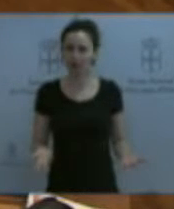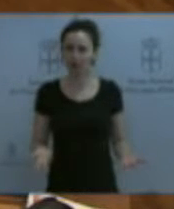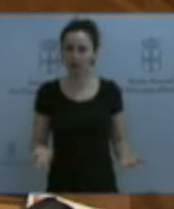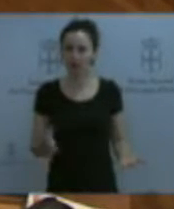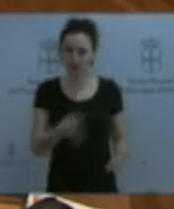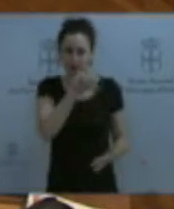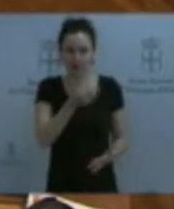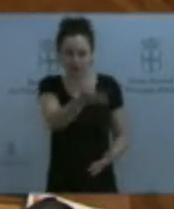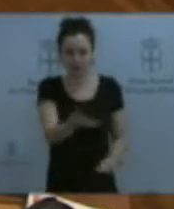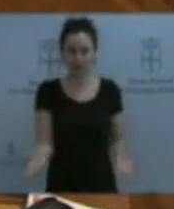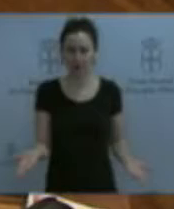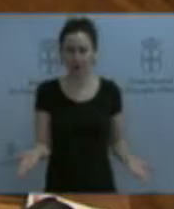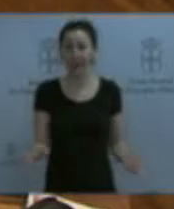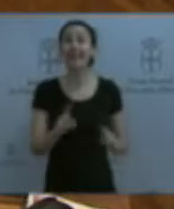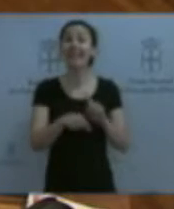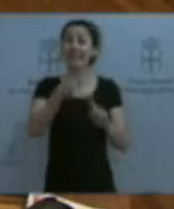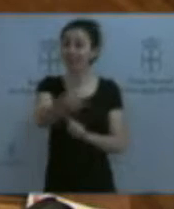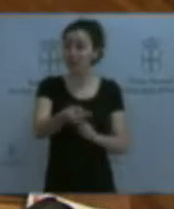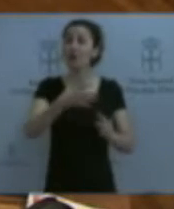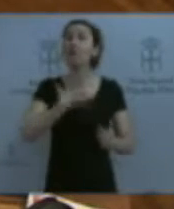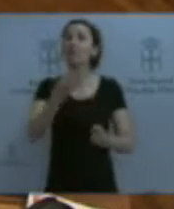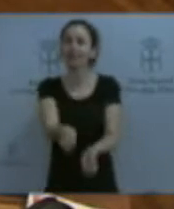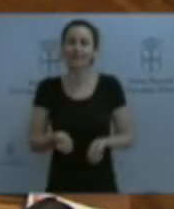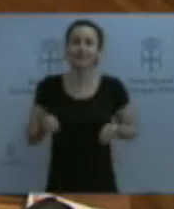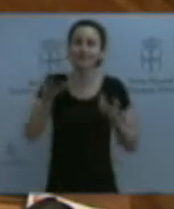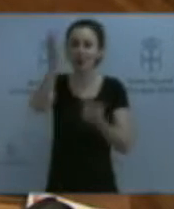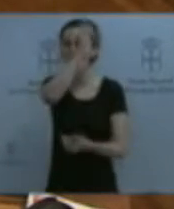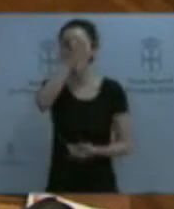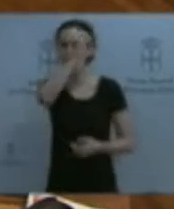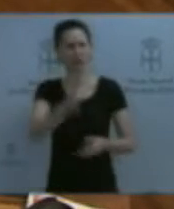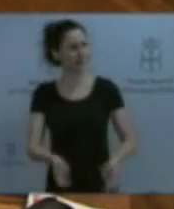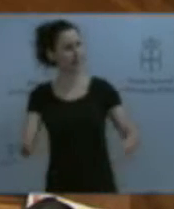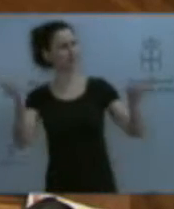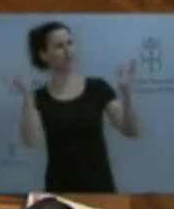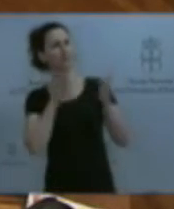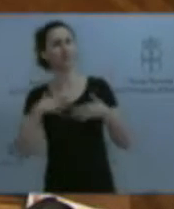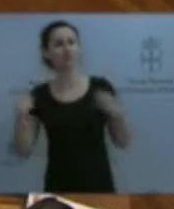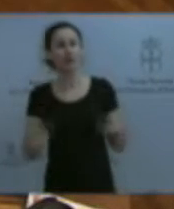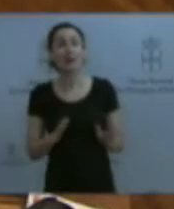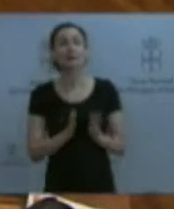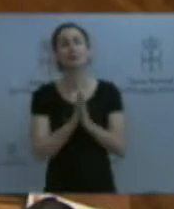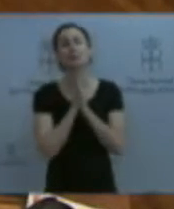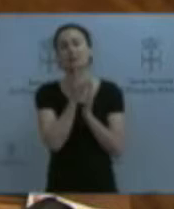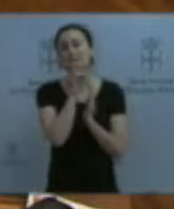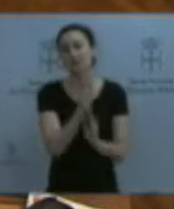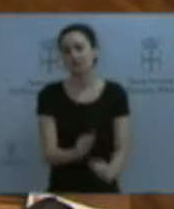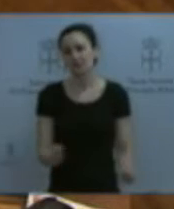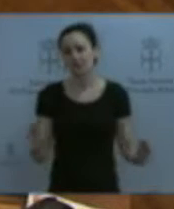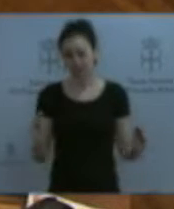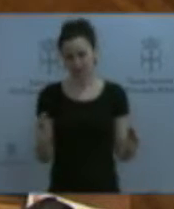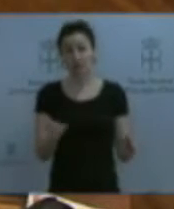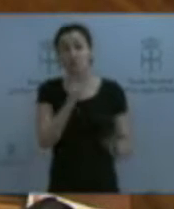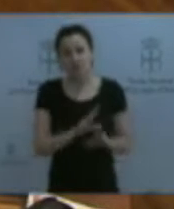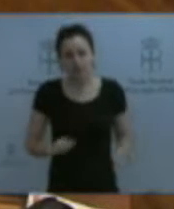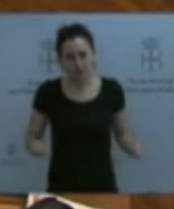que les corresponde y entonces podrán expresar su opinión con toda libertad. Le ruego silencio. Le